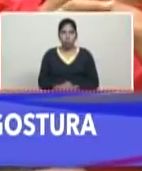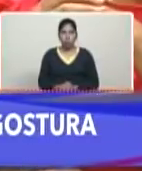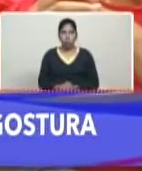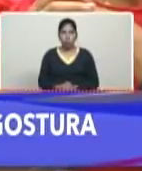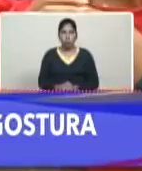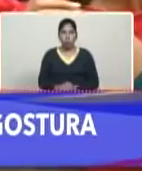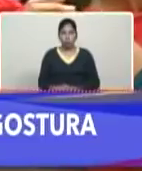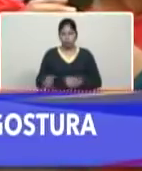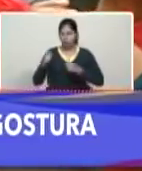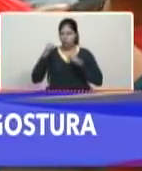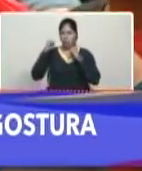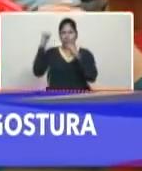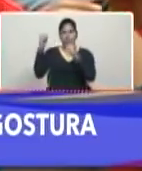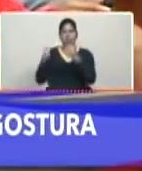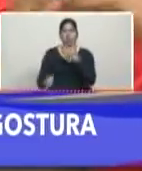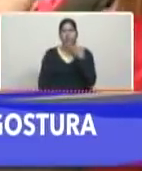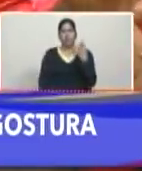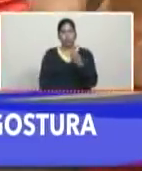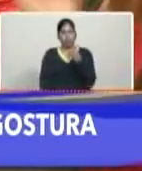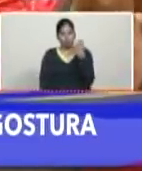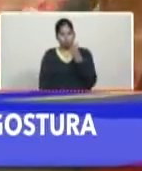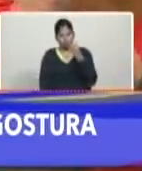que viva la juventud de Bolívar,